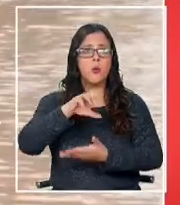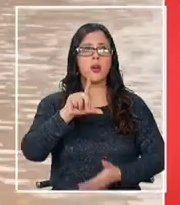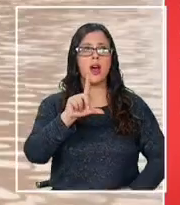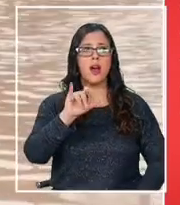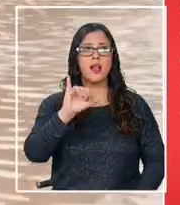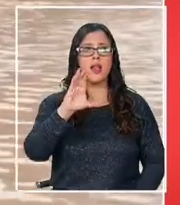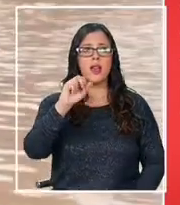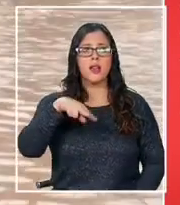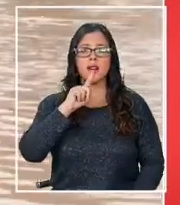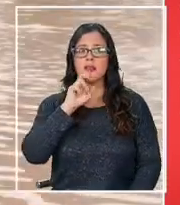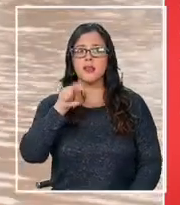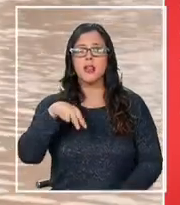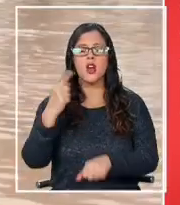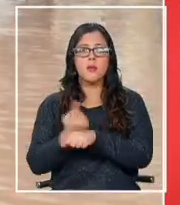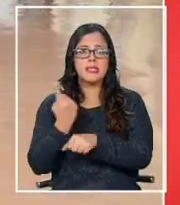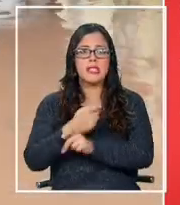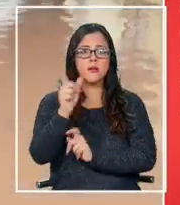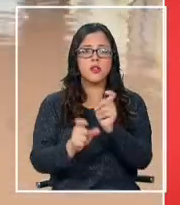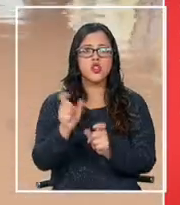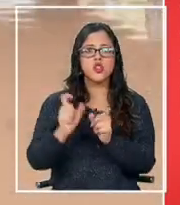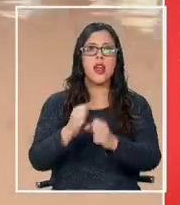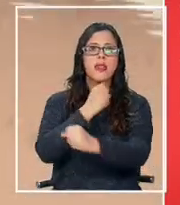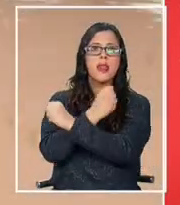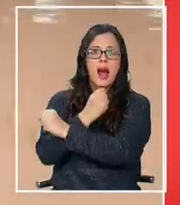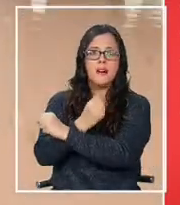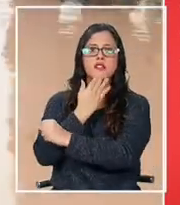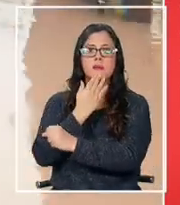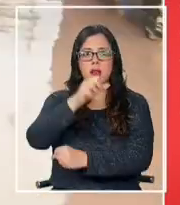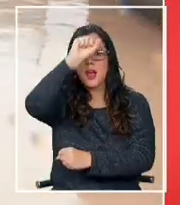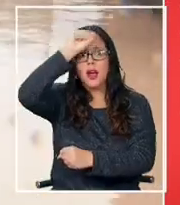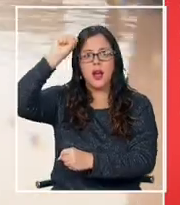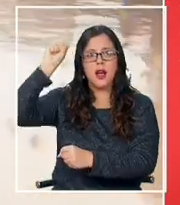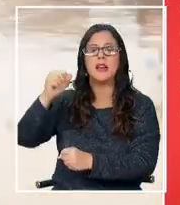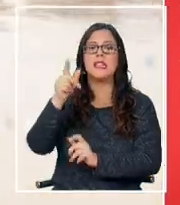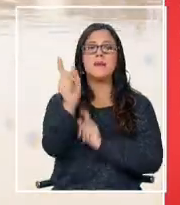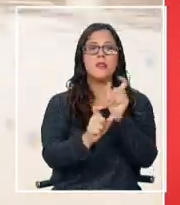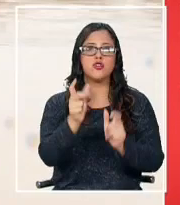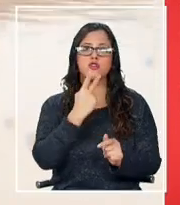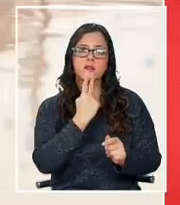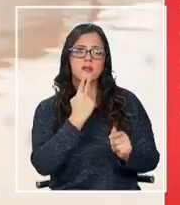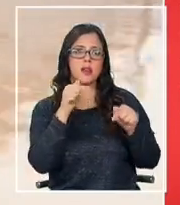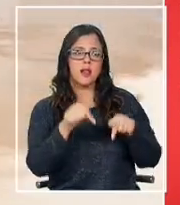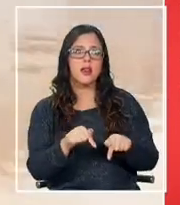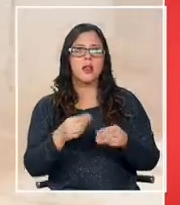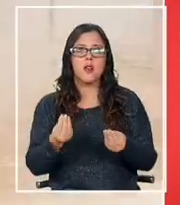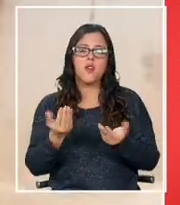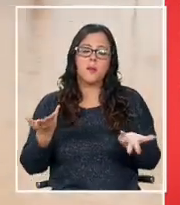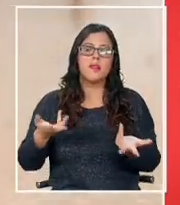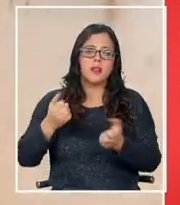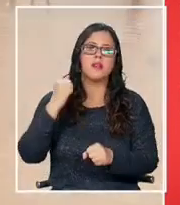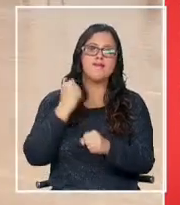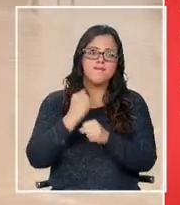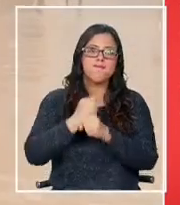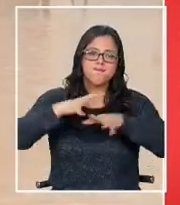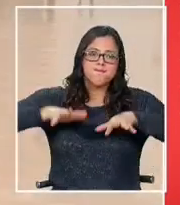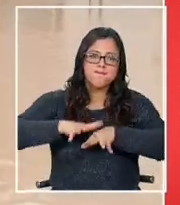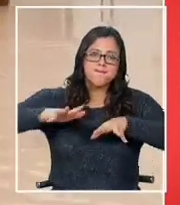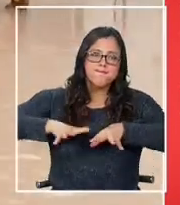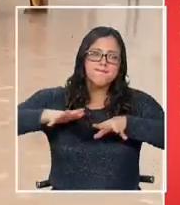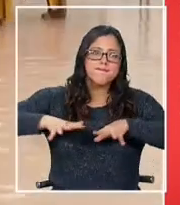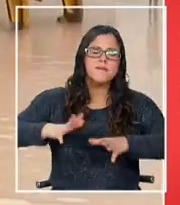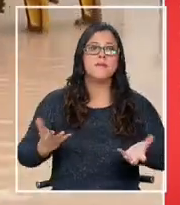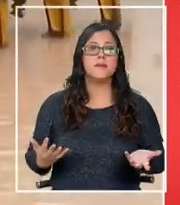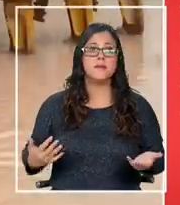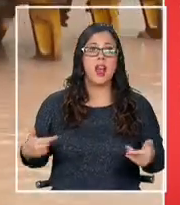Licantén, conversando con personal de carabineros, personal de bomberos y también con vecinos que obviamente han estado trabajando intensamente. Claro, a esta